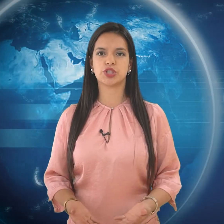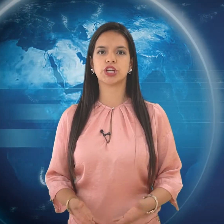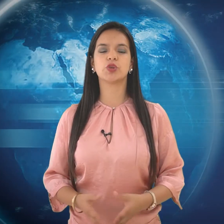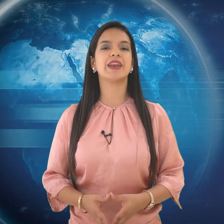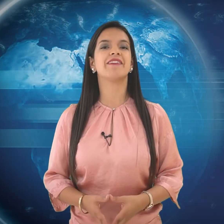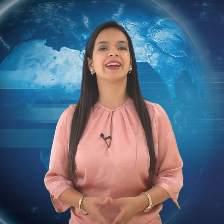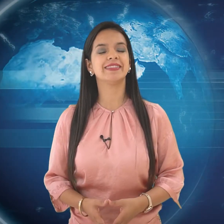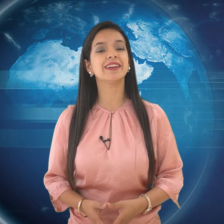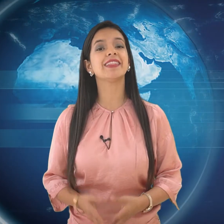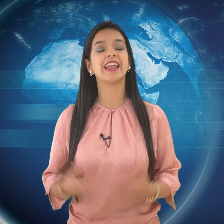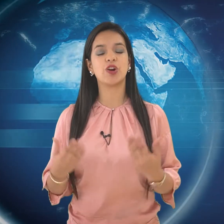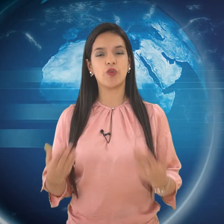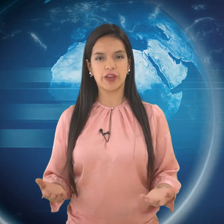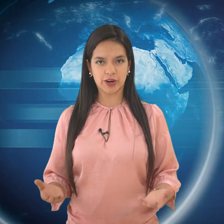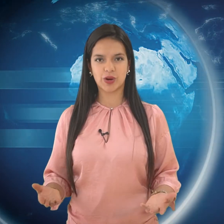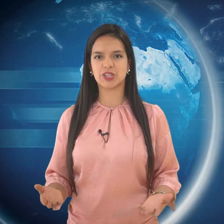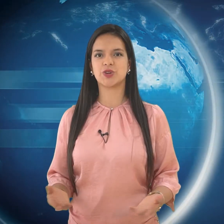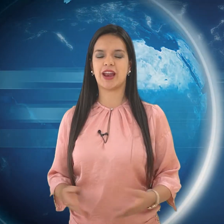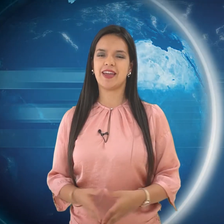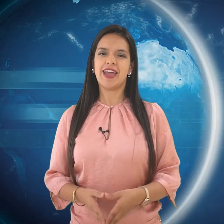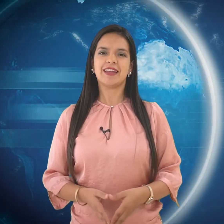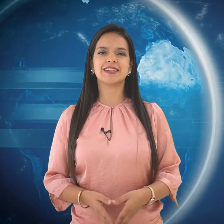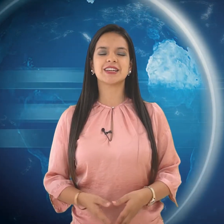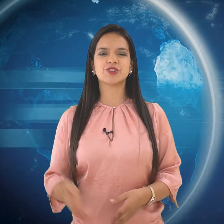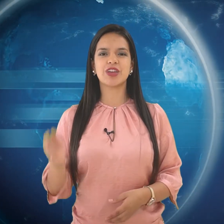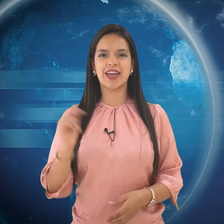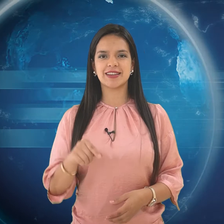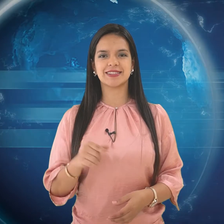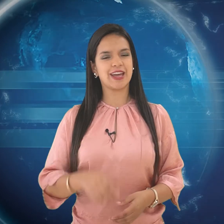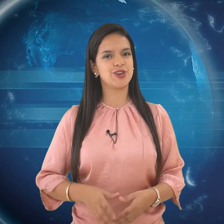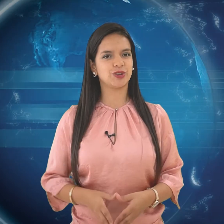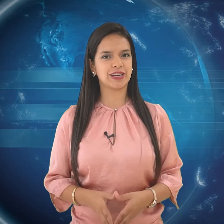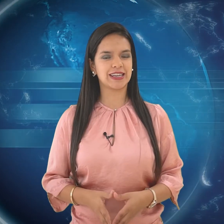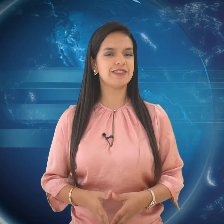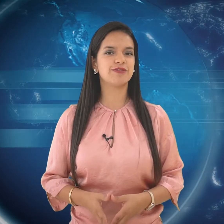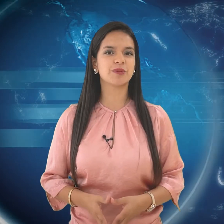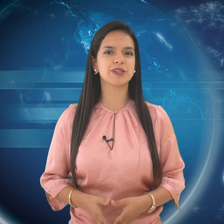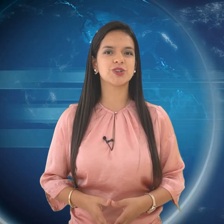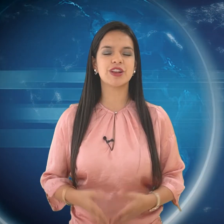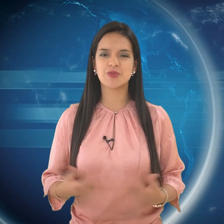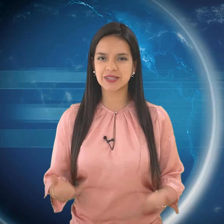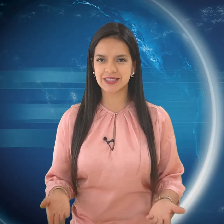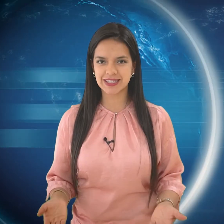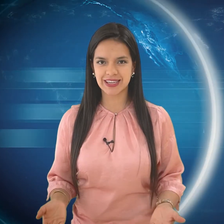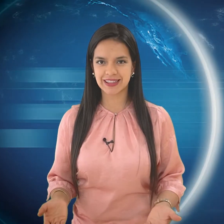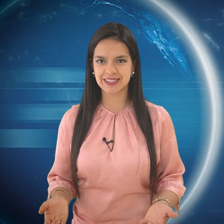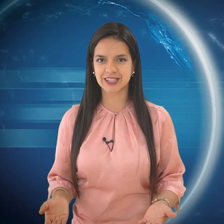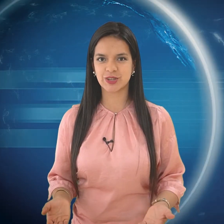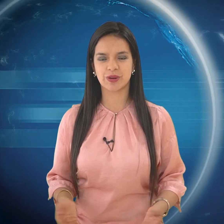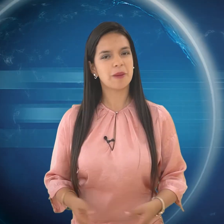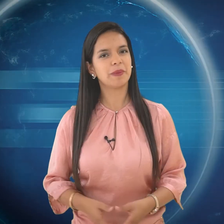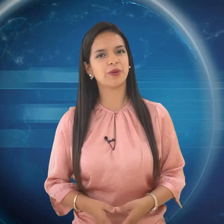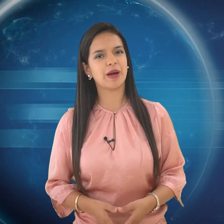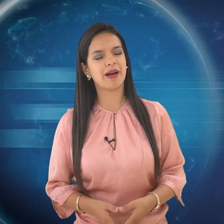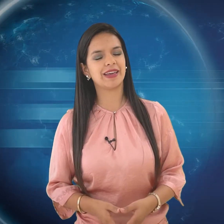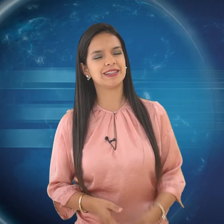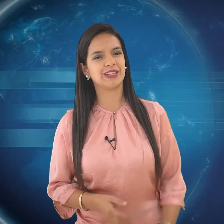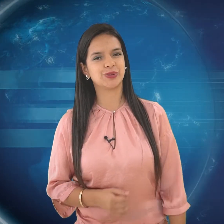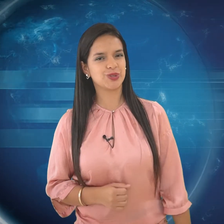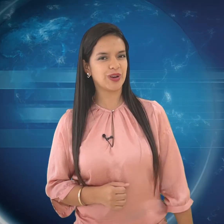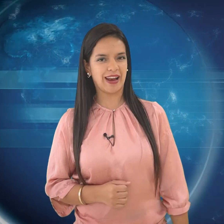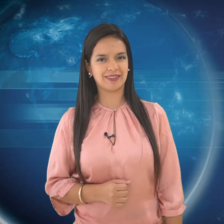del proyecto NavegaTIC del Gobierno Nacional. El desarrollo de esta y otra información en nuestra siguiente sección,